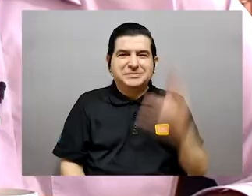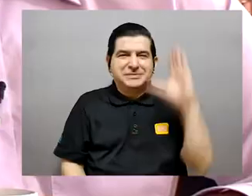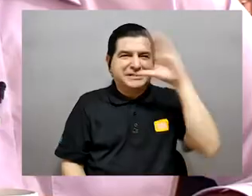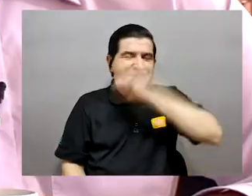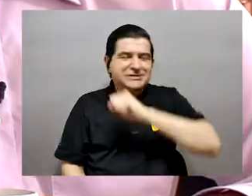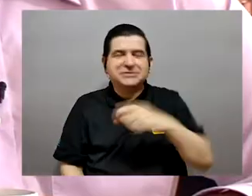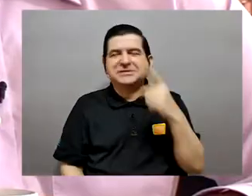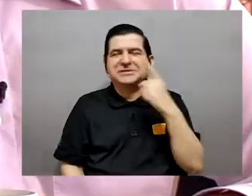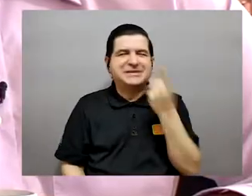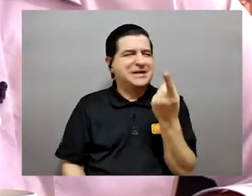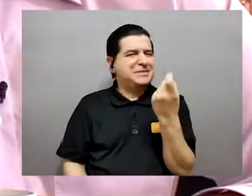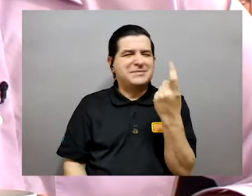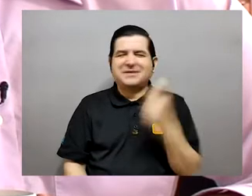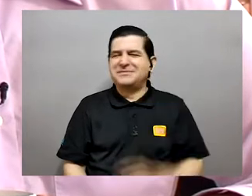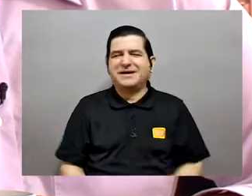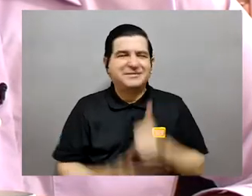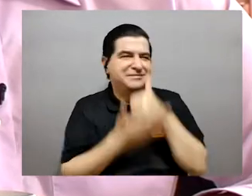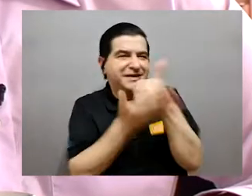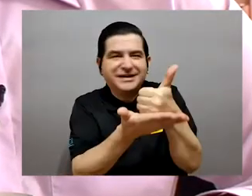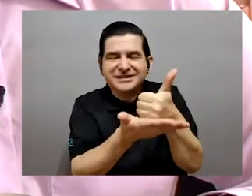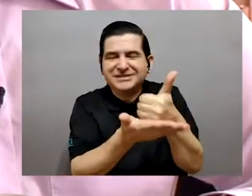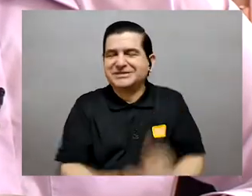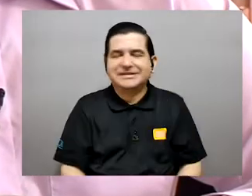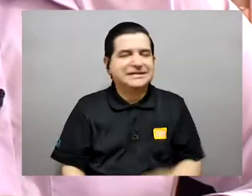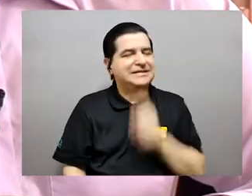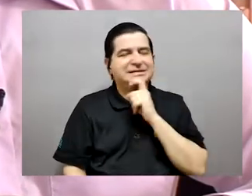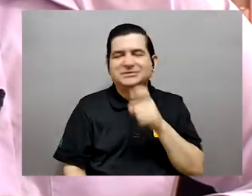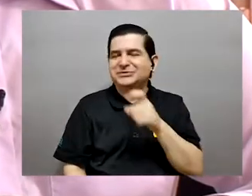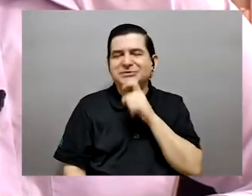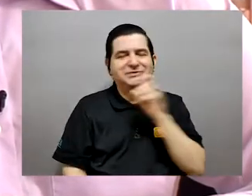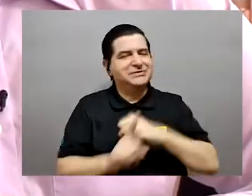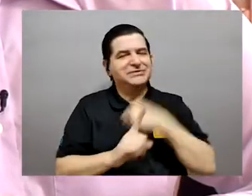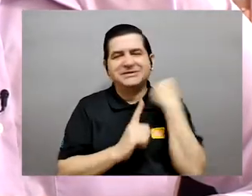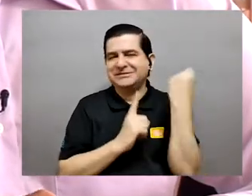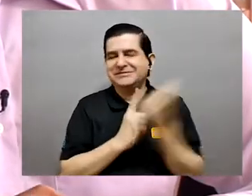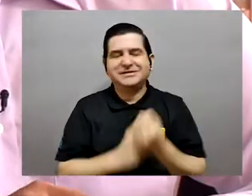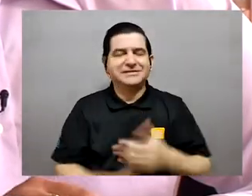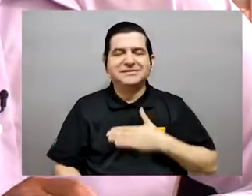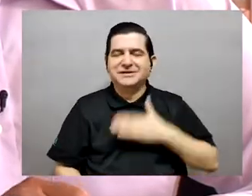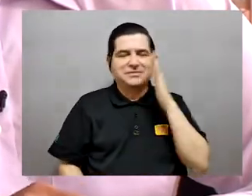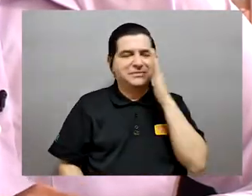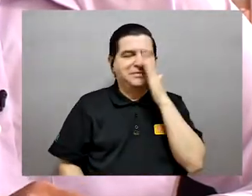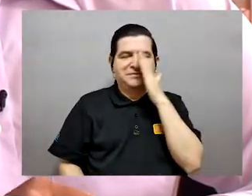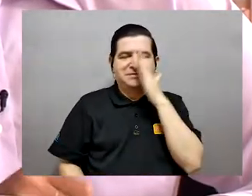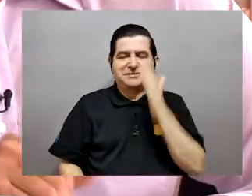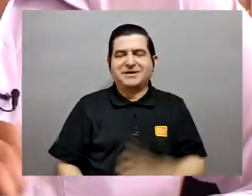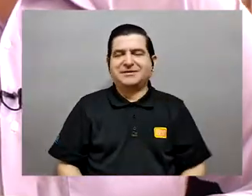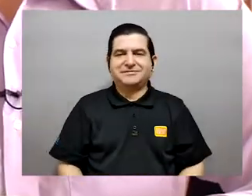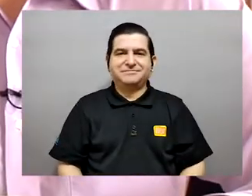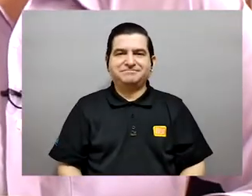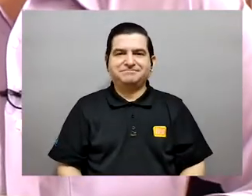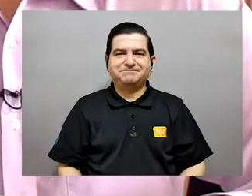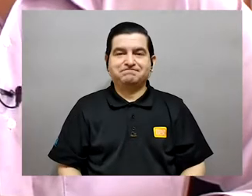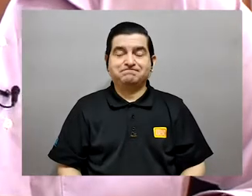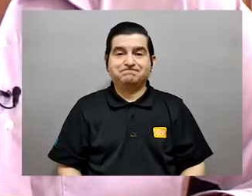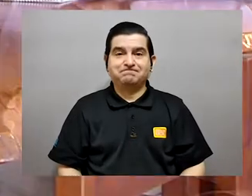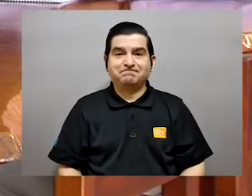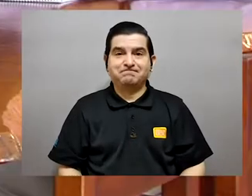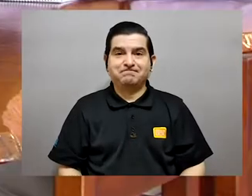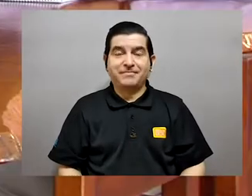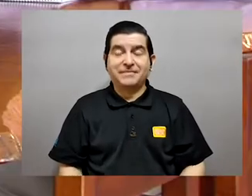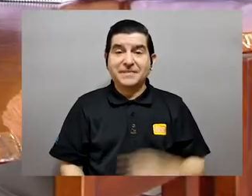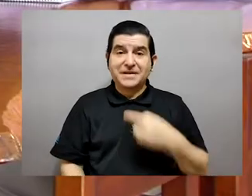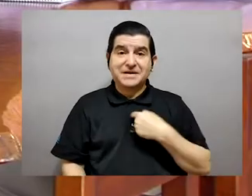Educación. Y en la parte de educación también estaba la parte de hacían ilustraciones